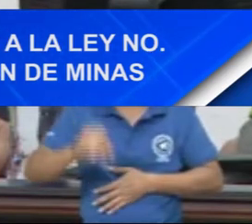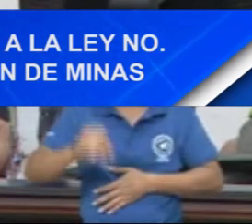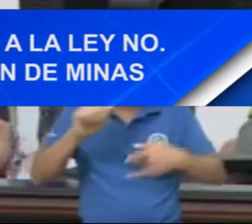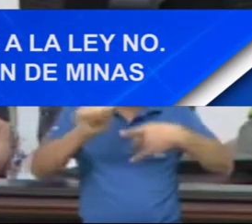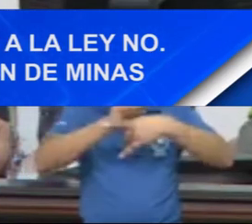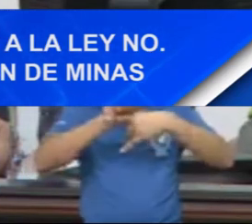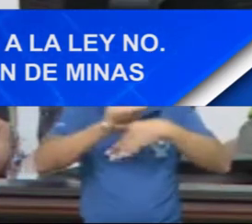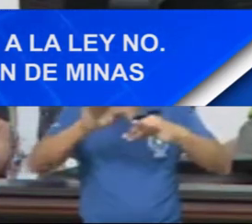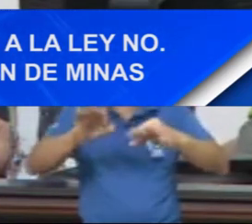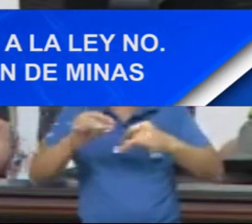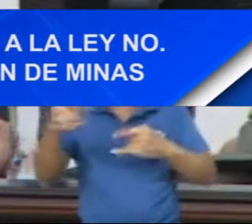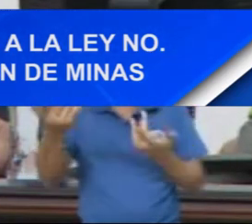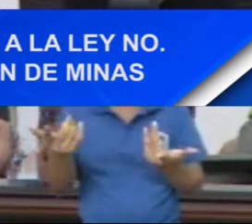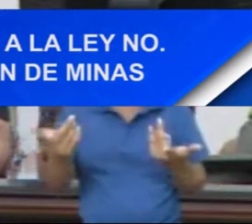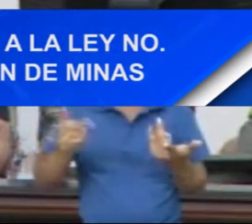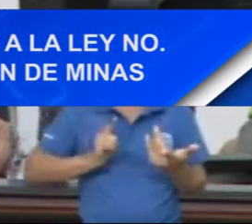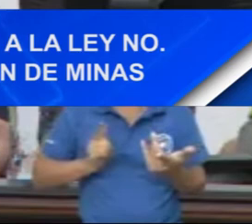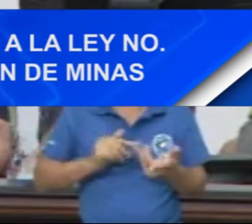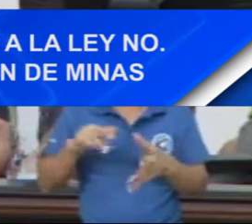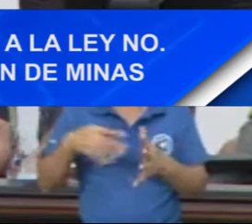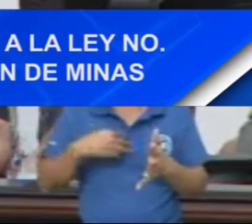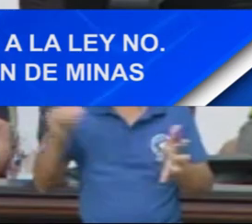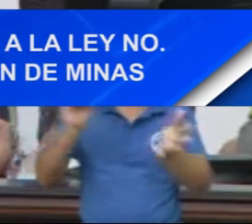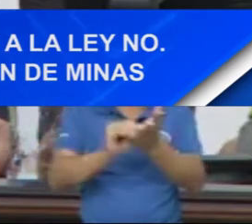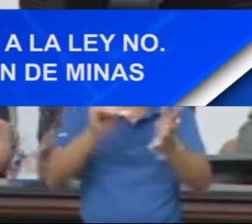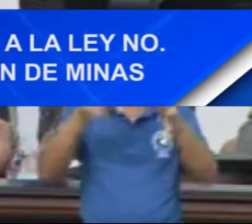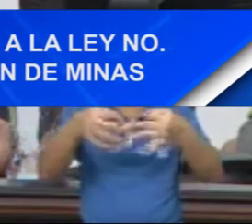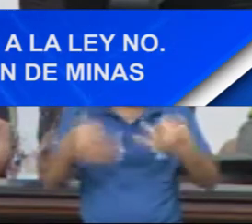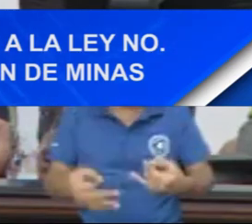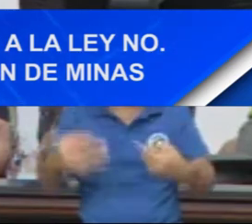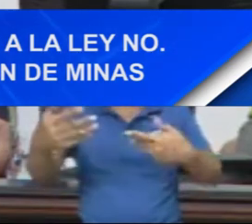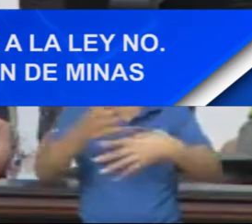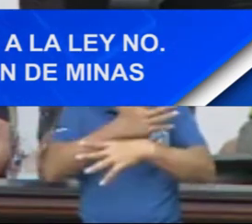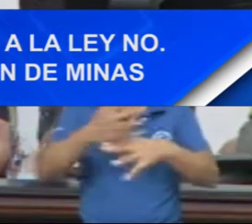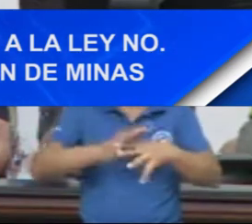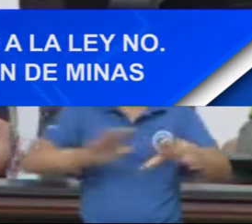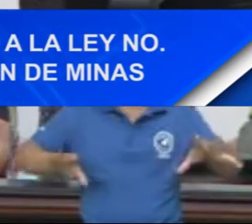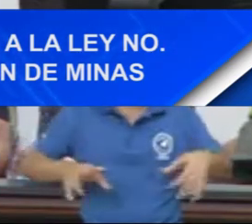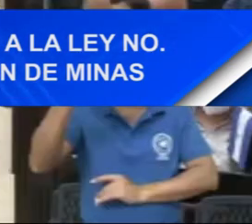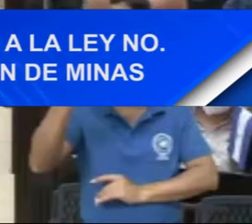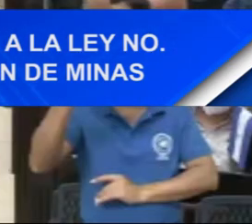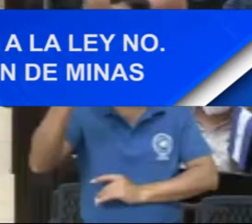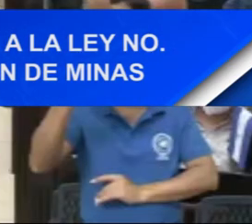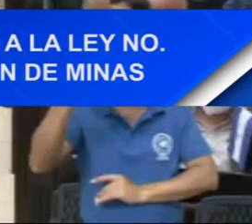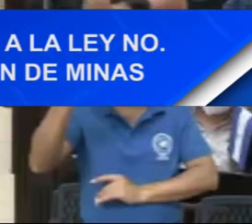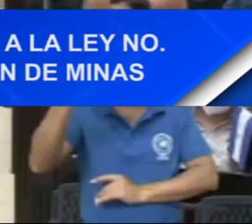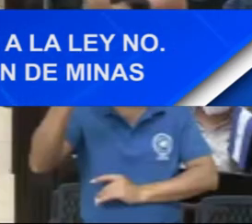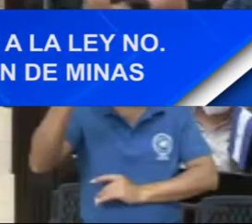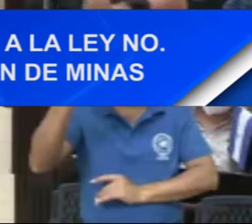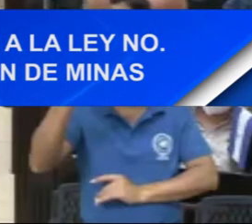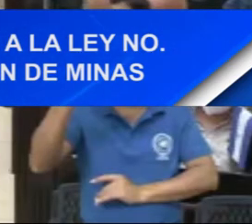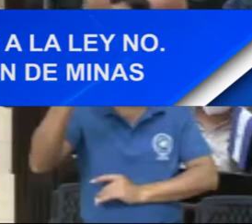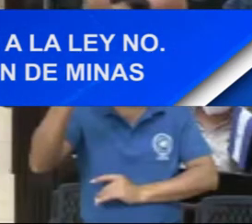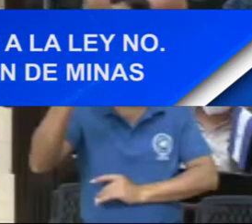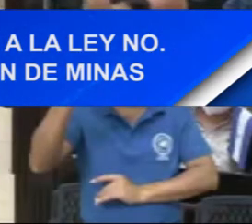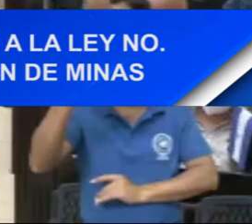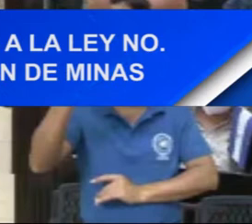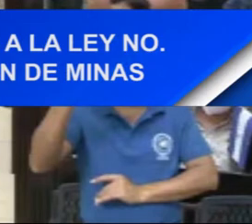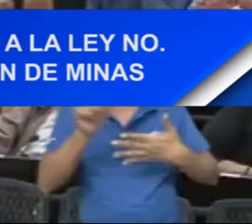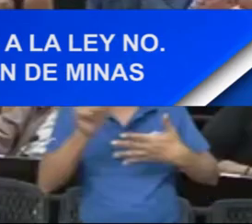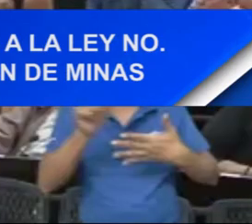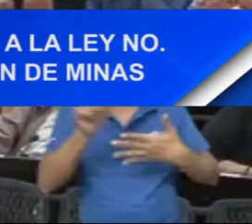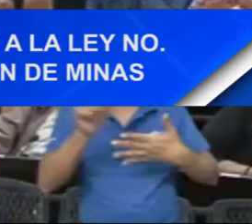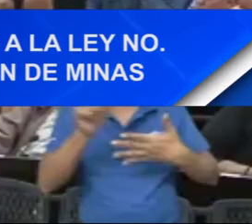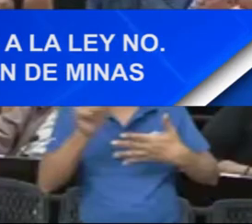ambientales incluyendo las instalaciones de plantas de beneficio de procesamiento de sustancias minerales